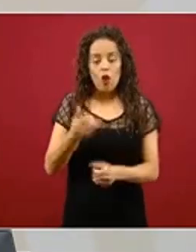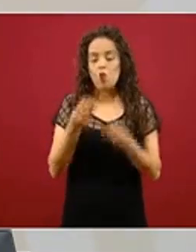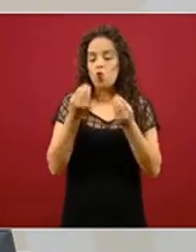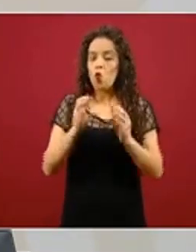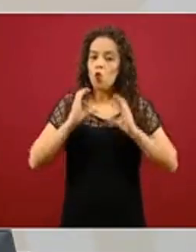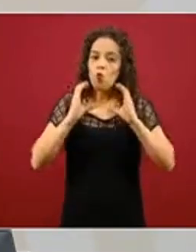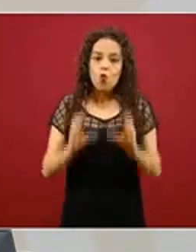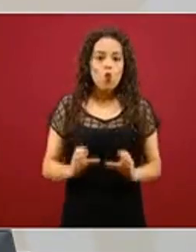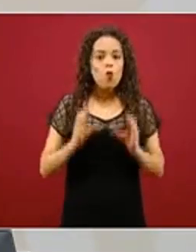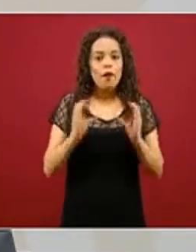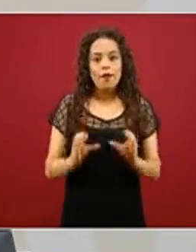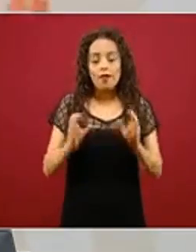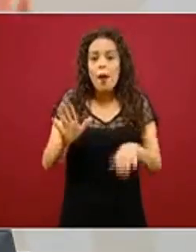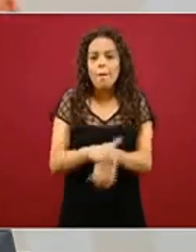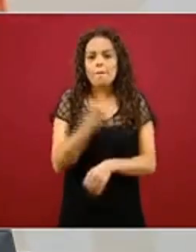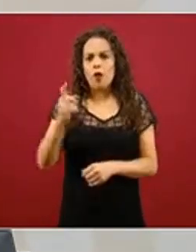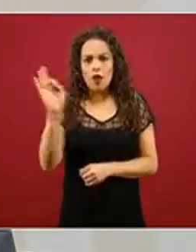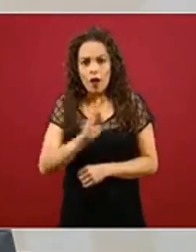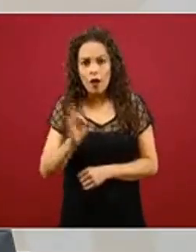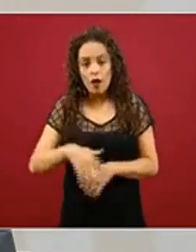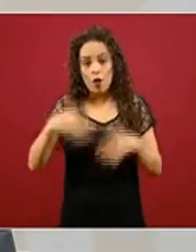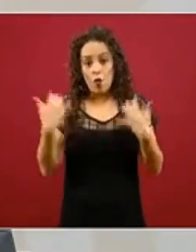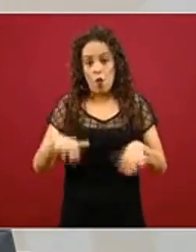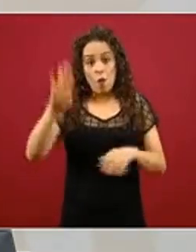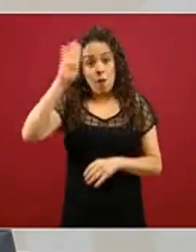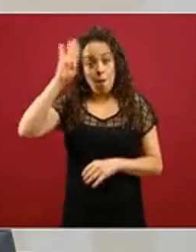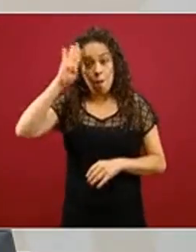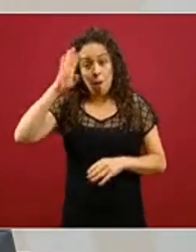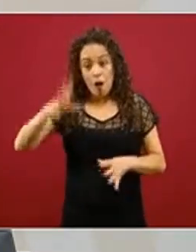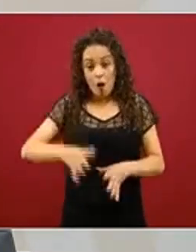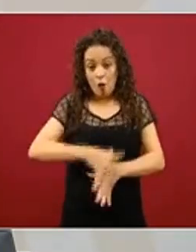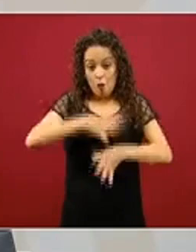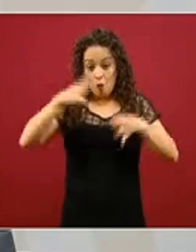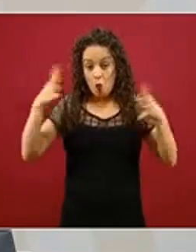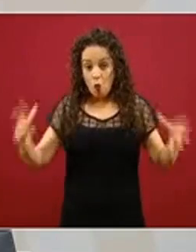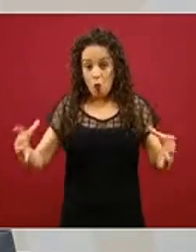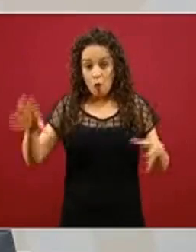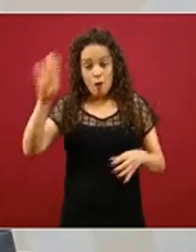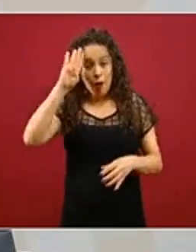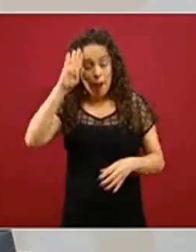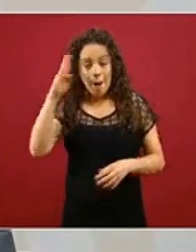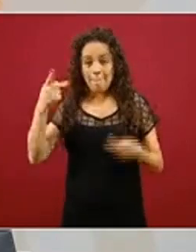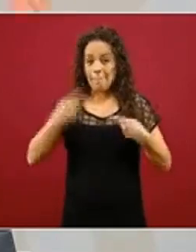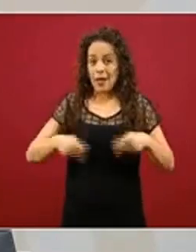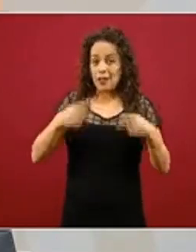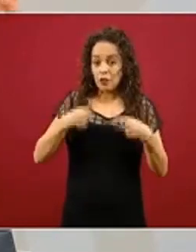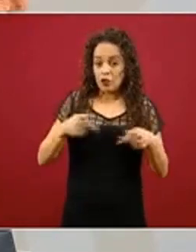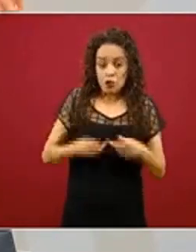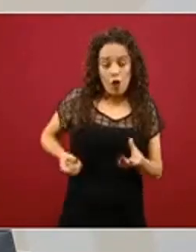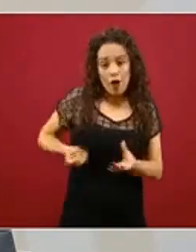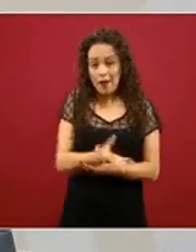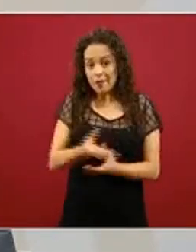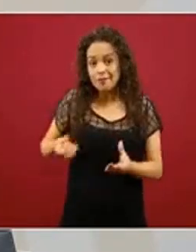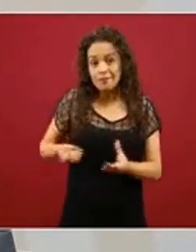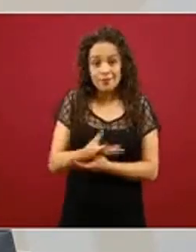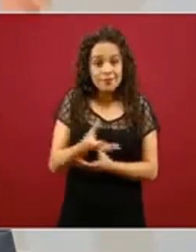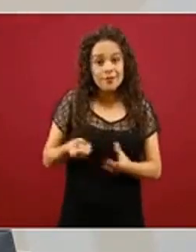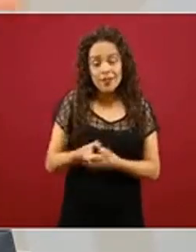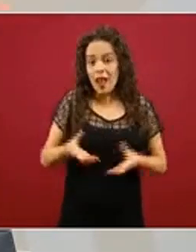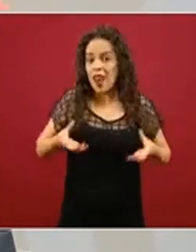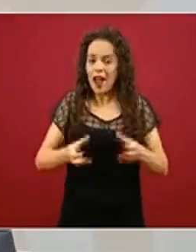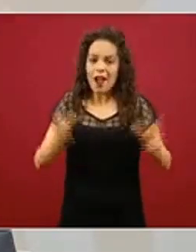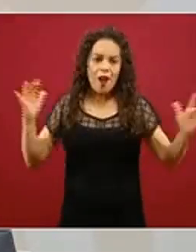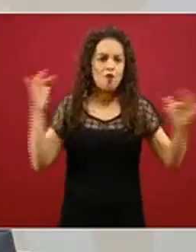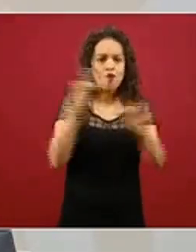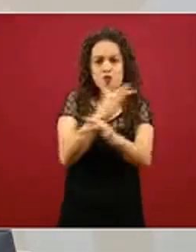cuidadosa, porque si se desborda de un momento a otro, el número de personas que estén fuera en la vía pública,